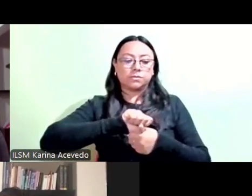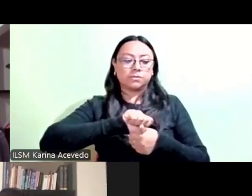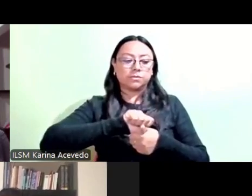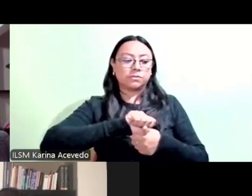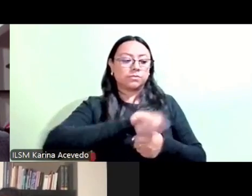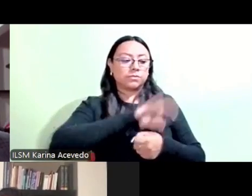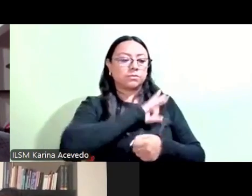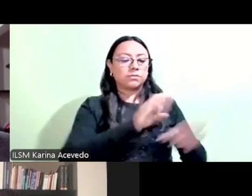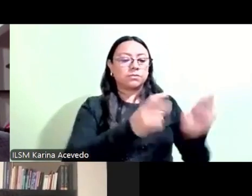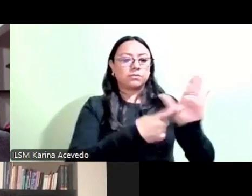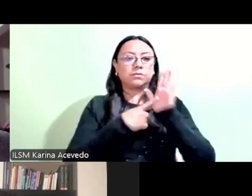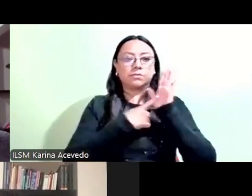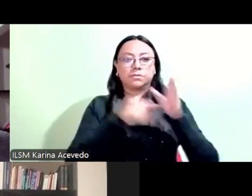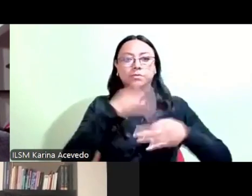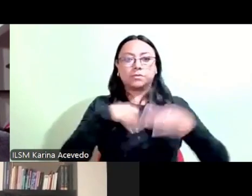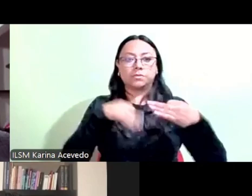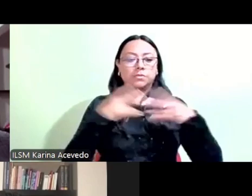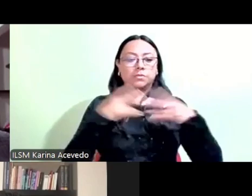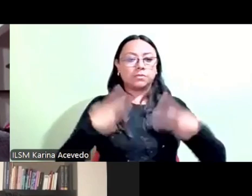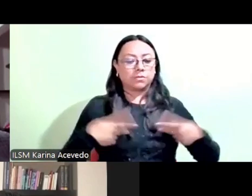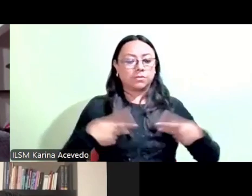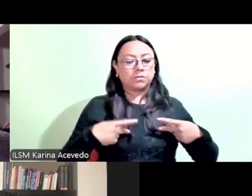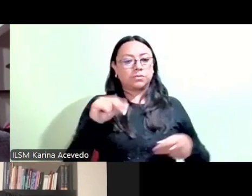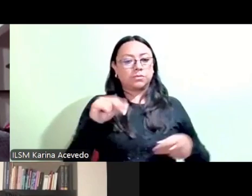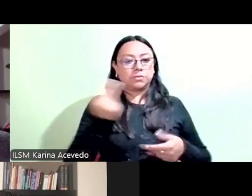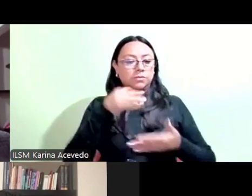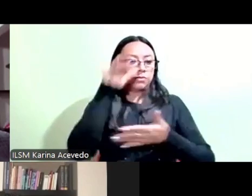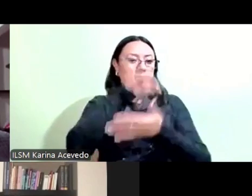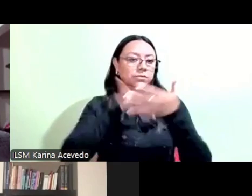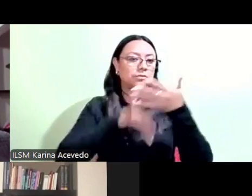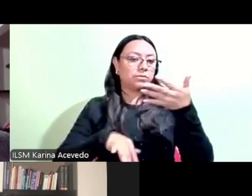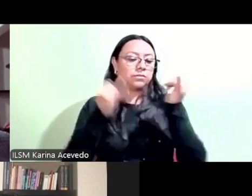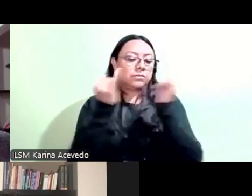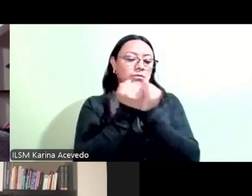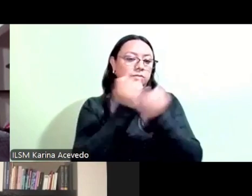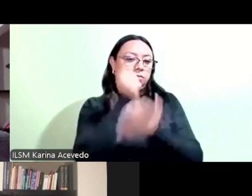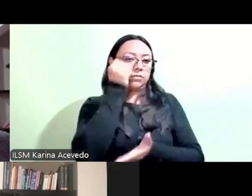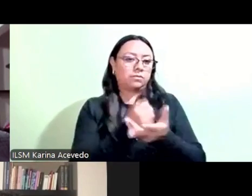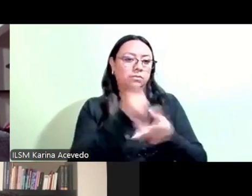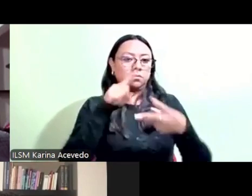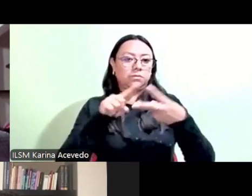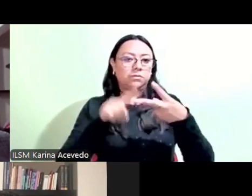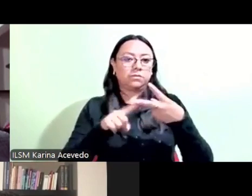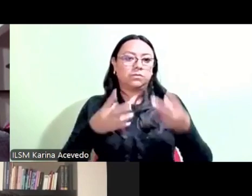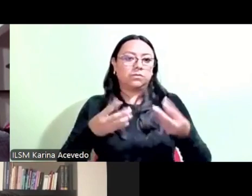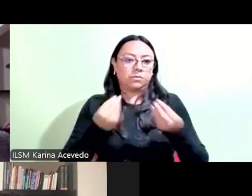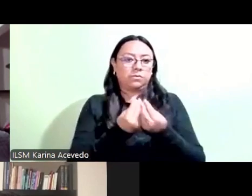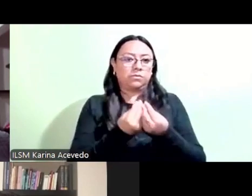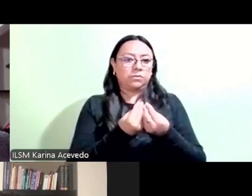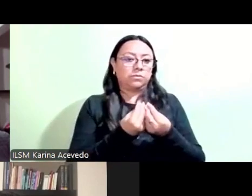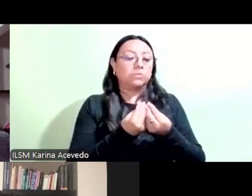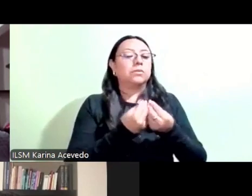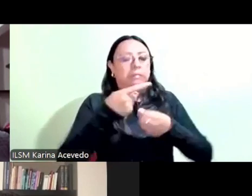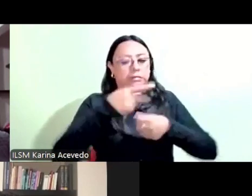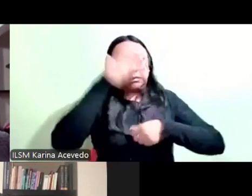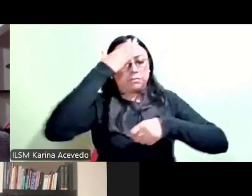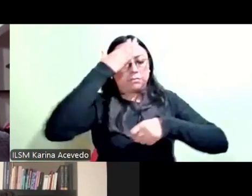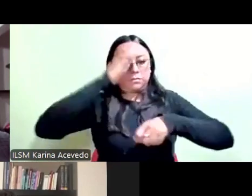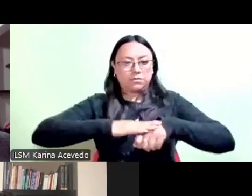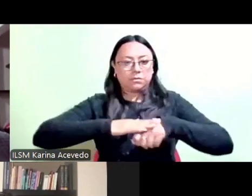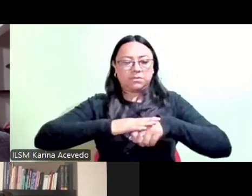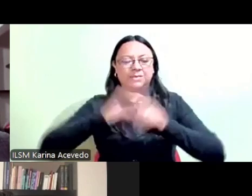presentar a las y los presentes si es de dispensarse la lectura y se puede aprobar en un solo acto, considerando el retiro del